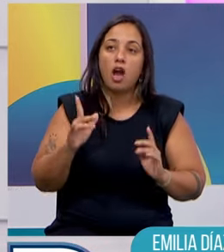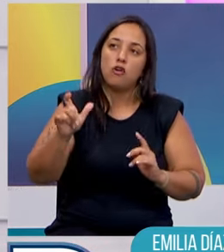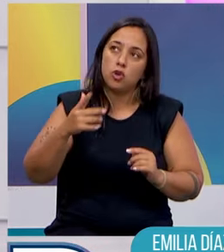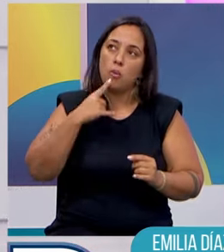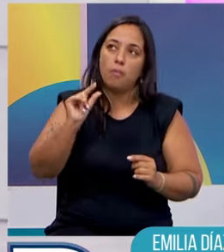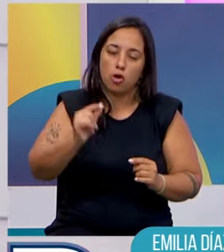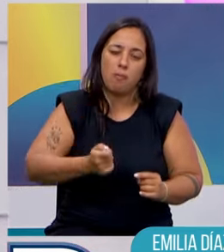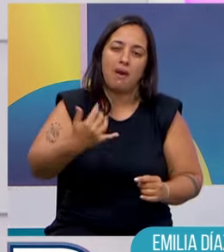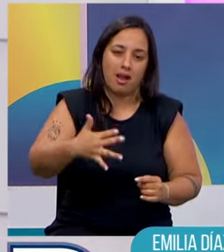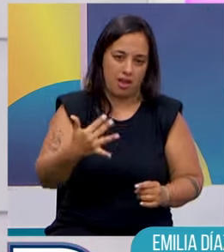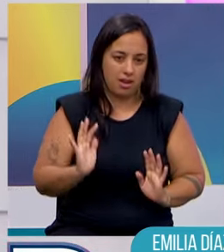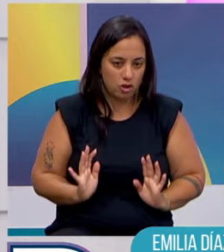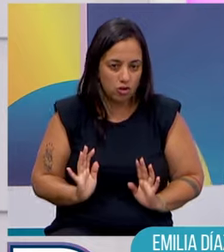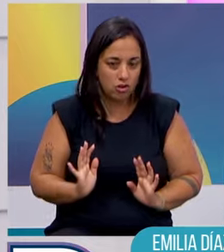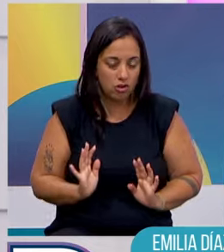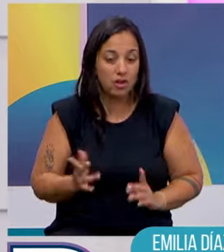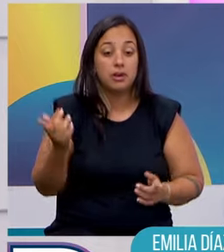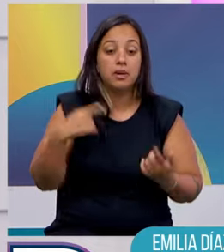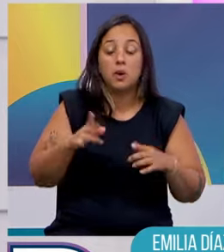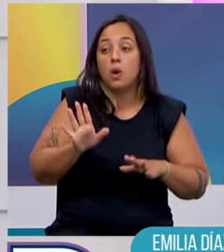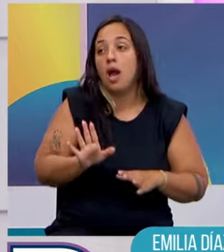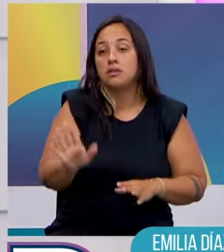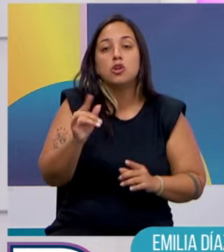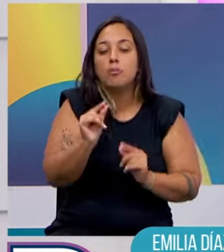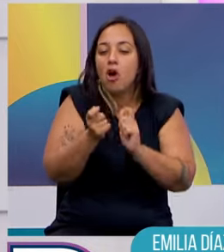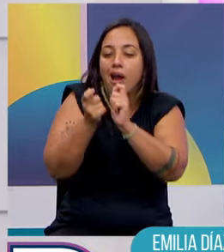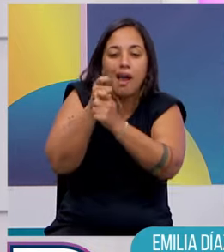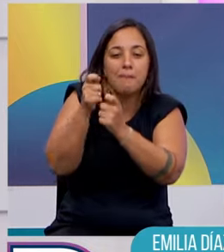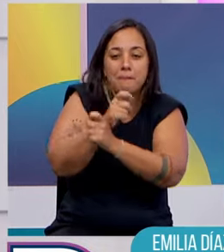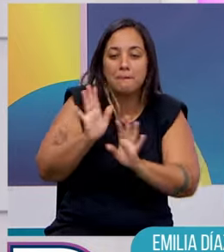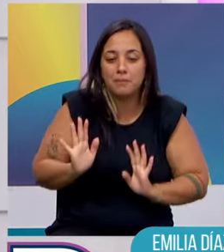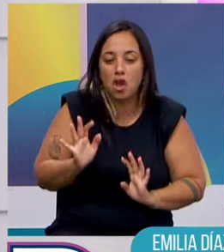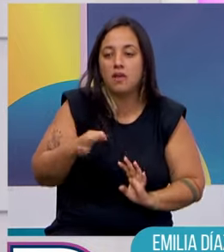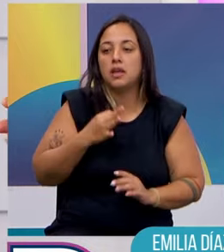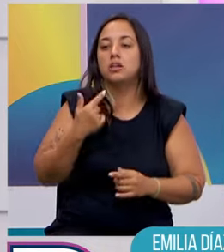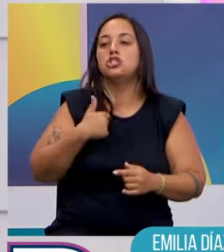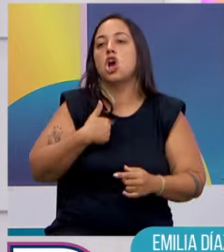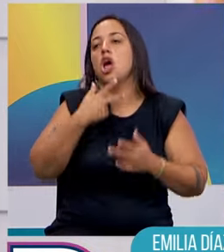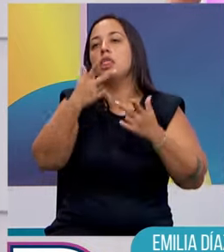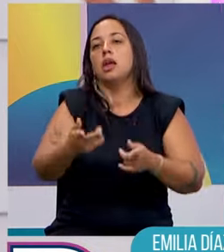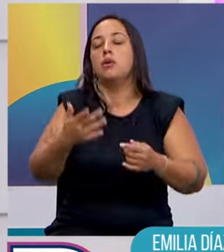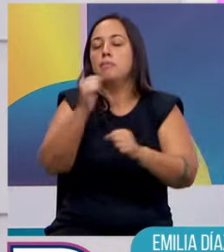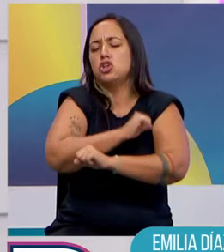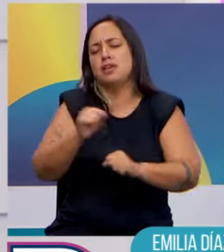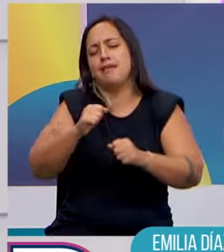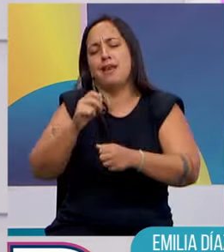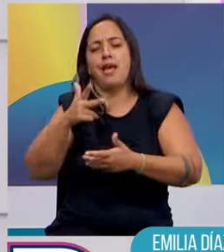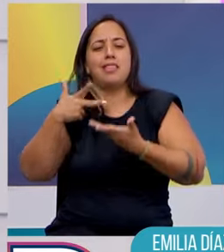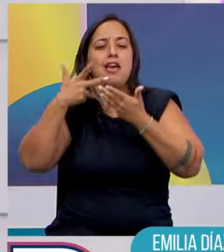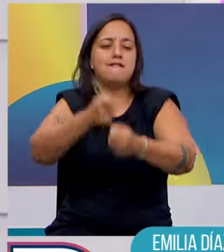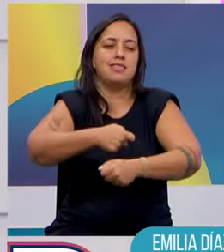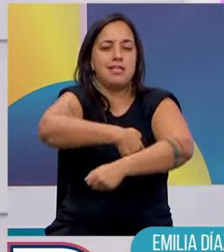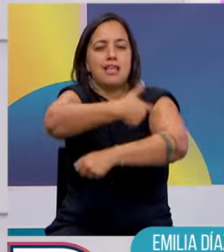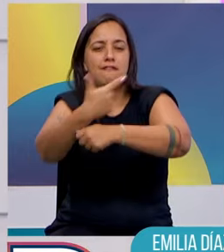tienen los hexágonos. Y así empezamos. Chiquitito. Sí, pasa con no el digo que plástico, vas a salir a defender los delfines del pero